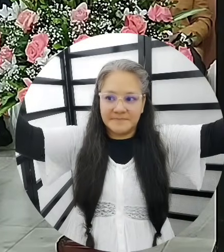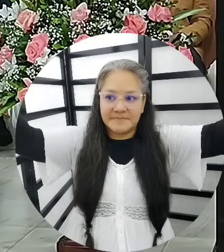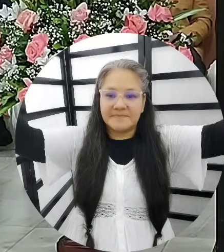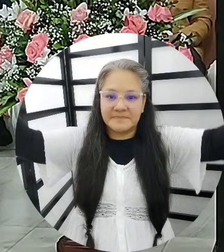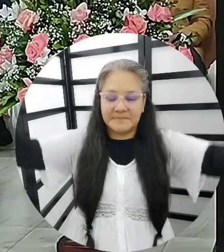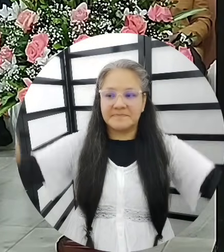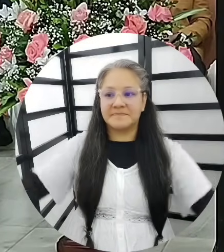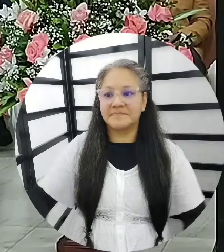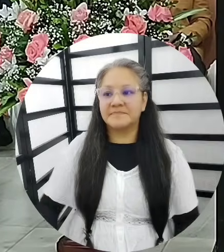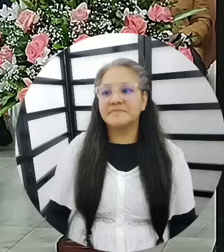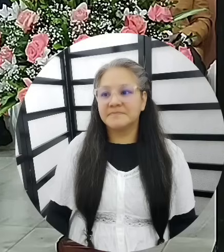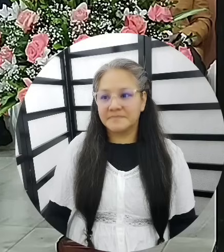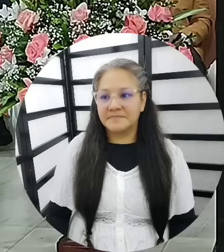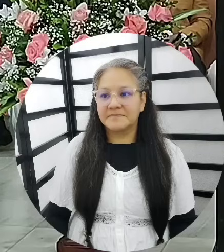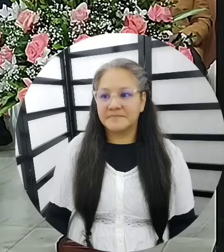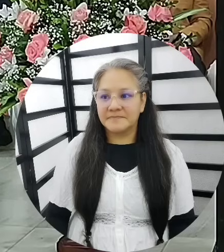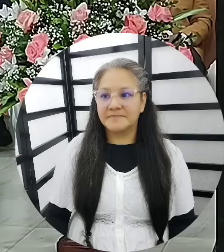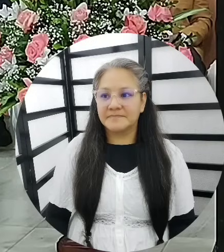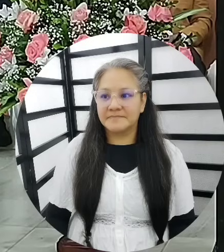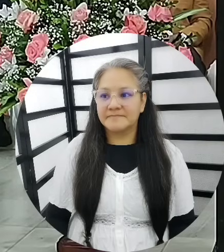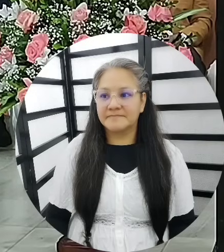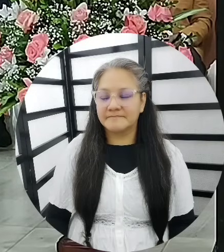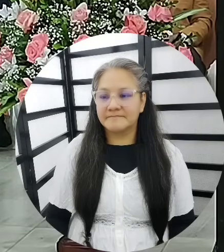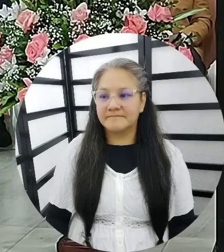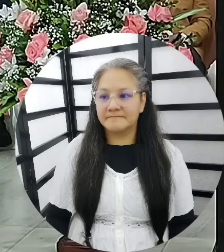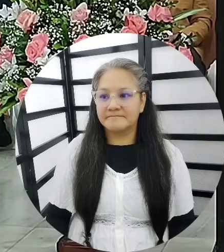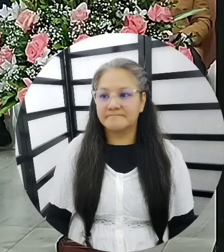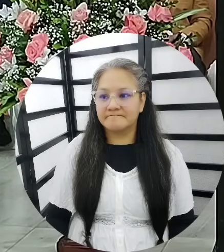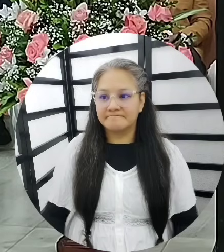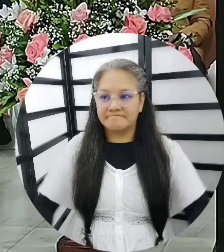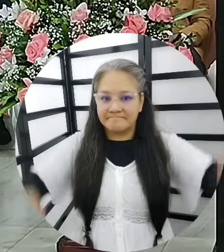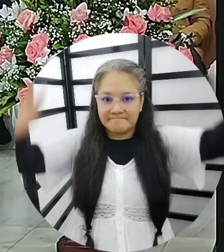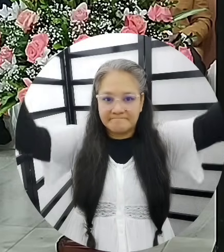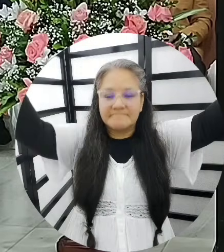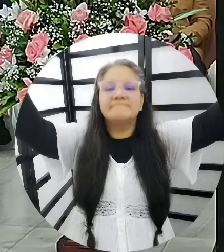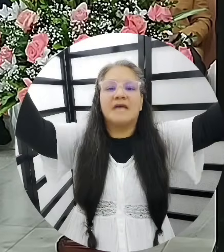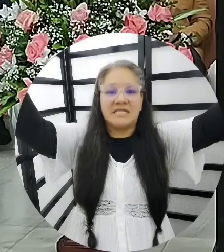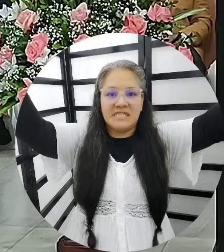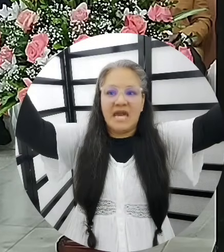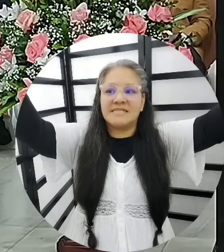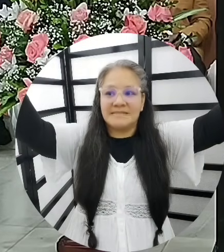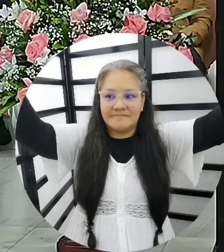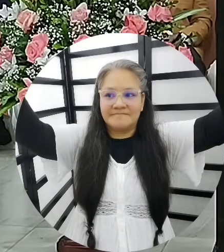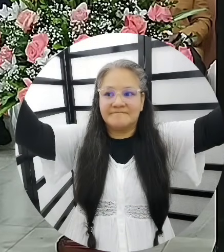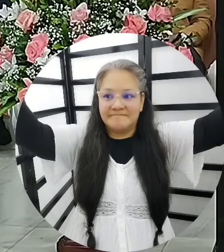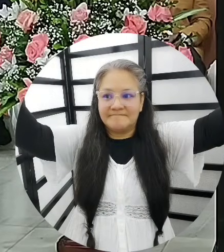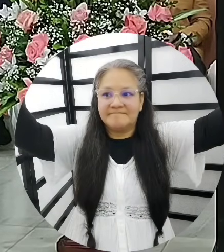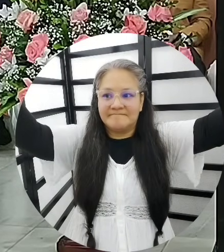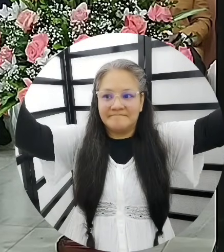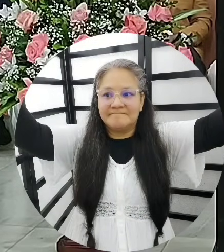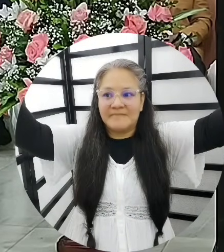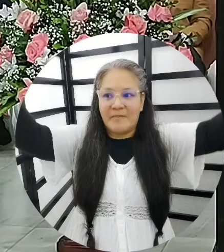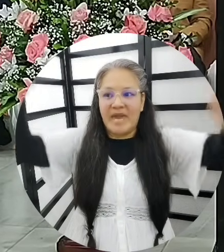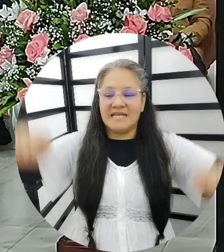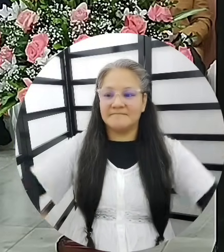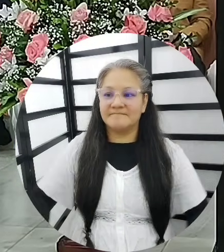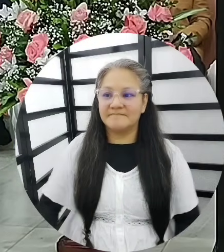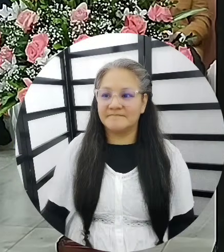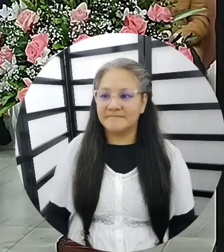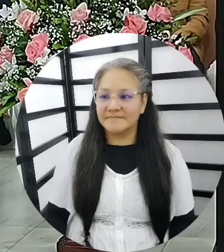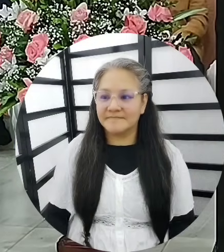¡Qué vergüenza! ¡Alabado sea Dios! Por eso nosotros tenemos que cuidarnos, guardarnos. Óigame,